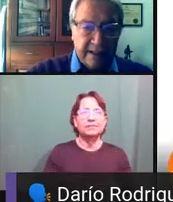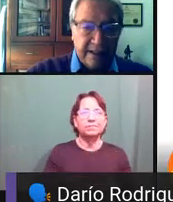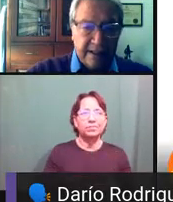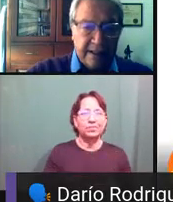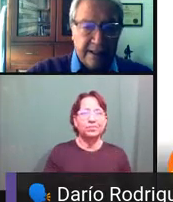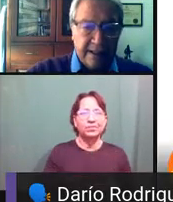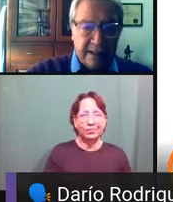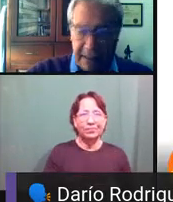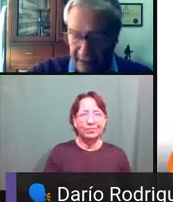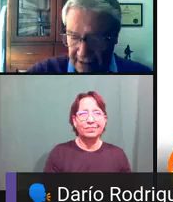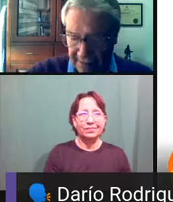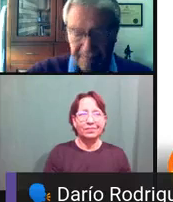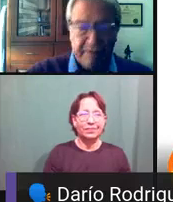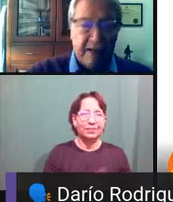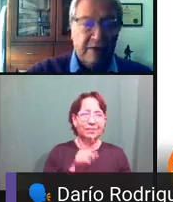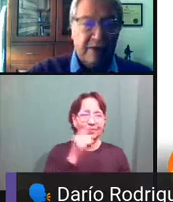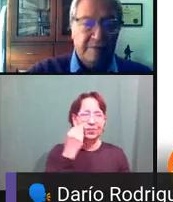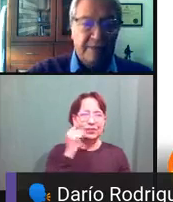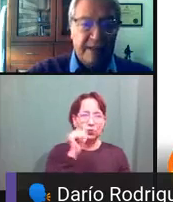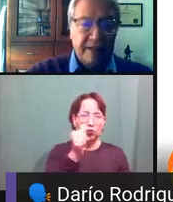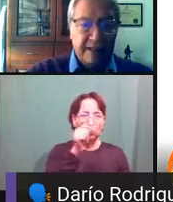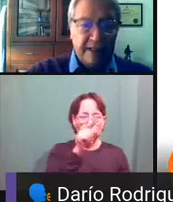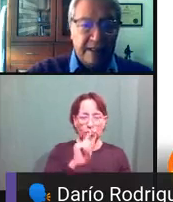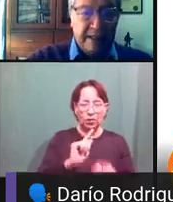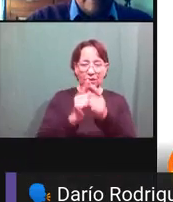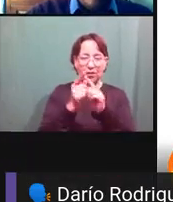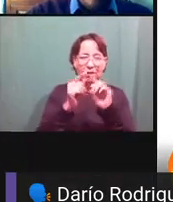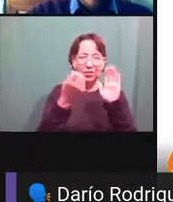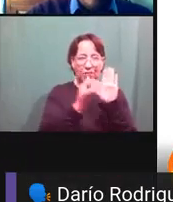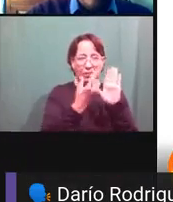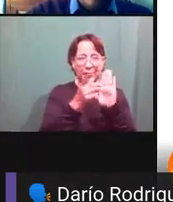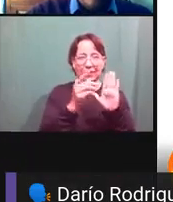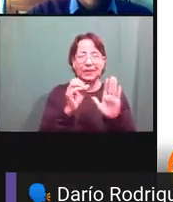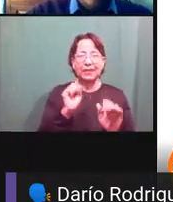Sí, tú lo puedes hacer. Ah, bueno.